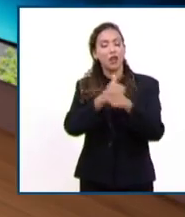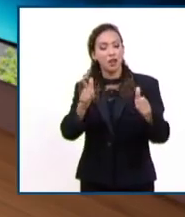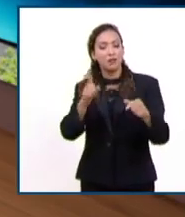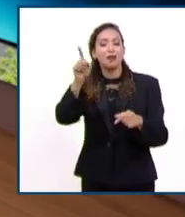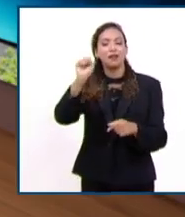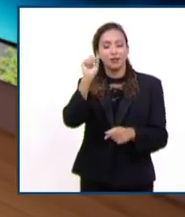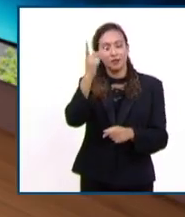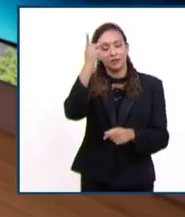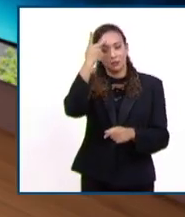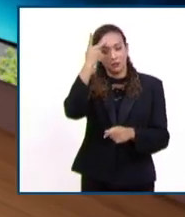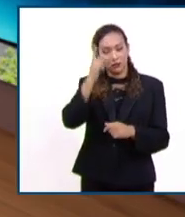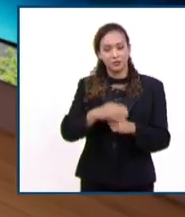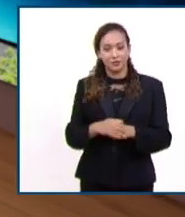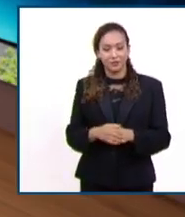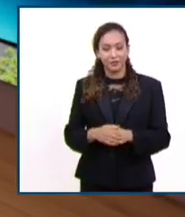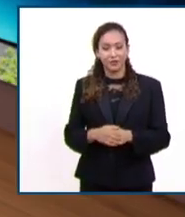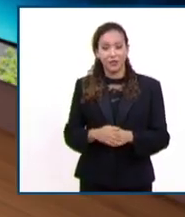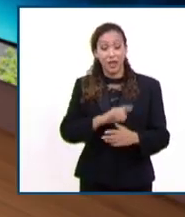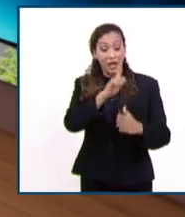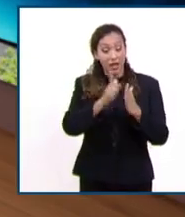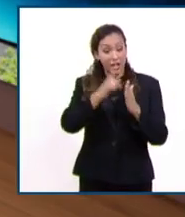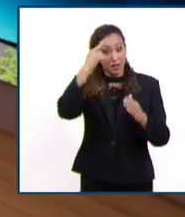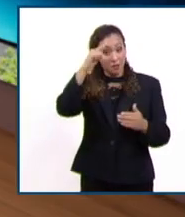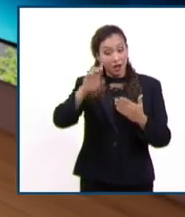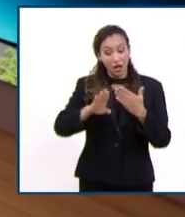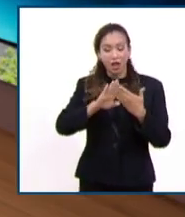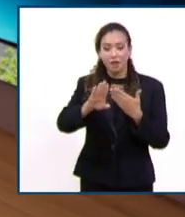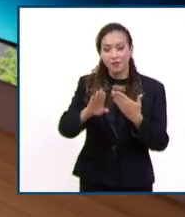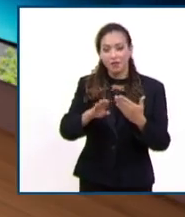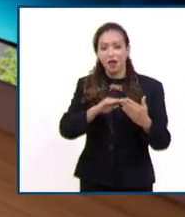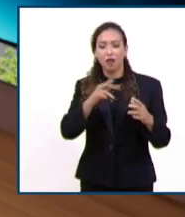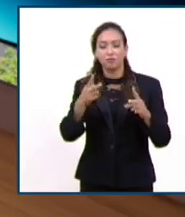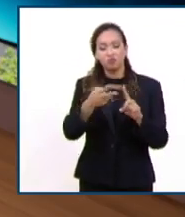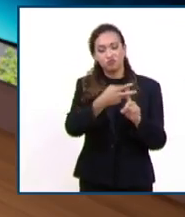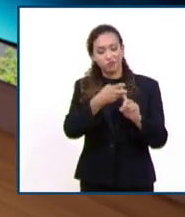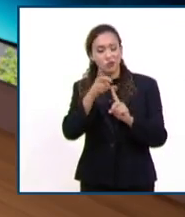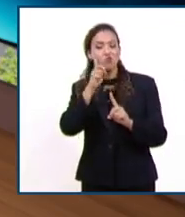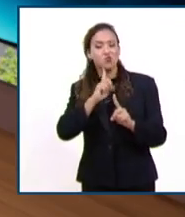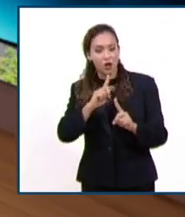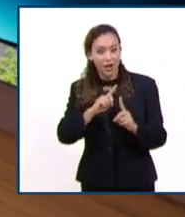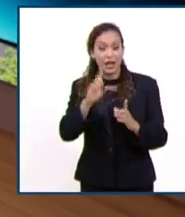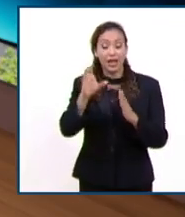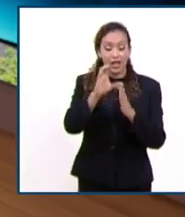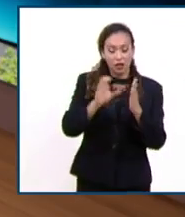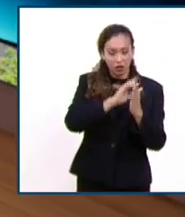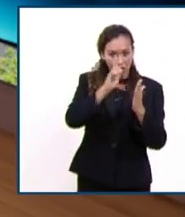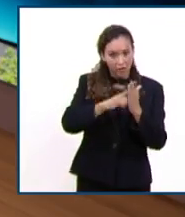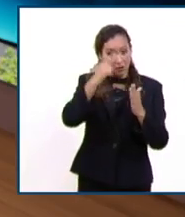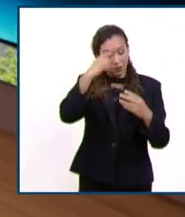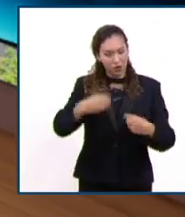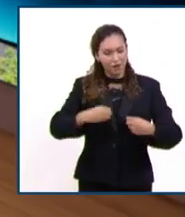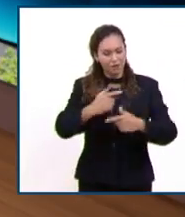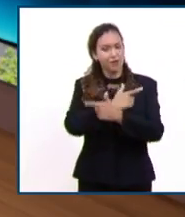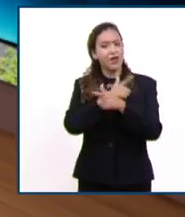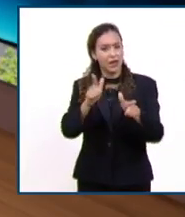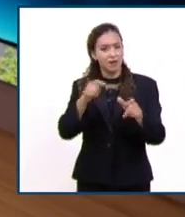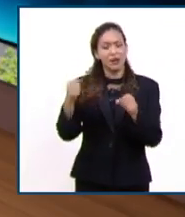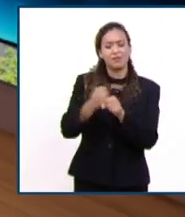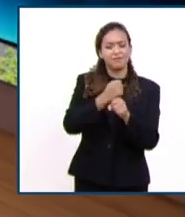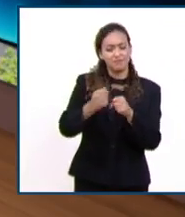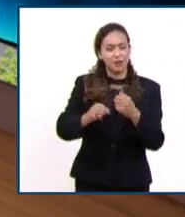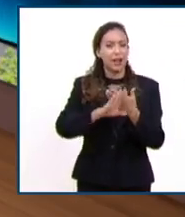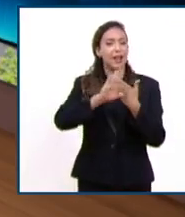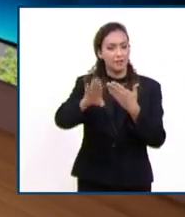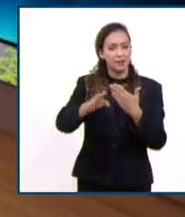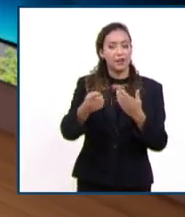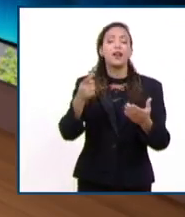Luis Potosí, de la Ley para prevenir y erradicar el feminicidio, del Código Penal y de la Ley por una vida libre de violencia de las mujeres